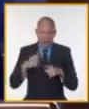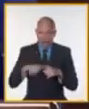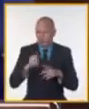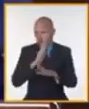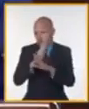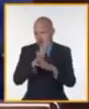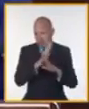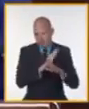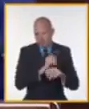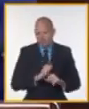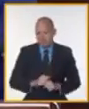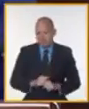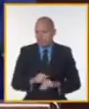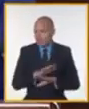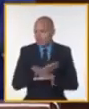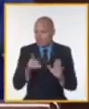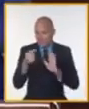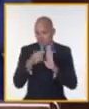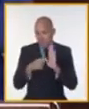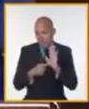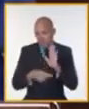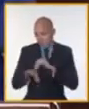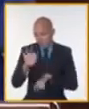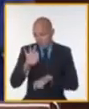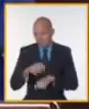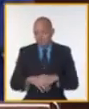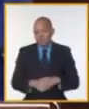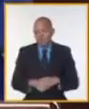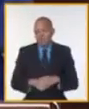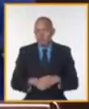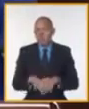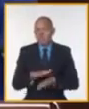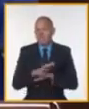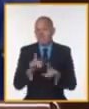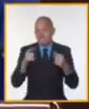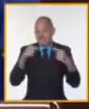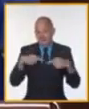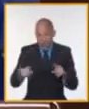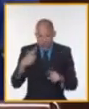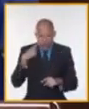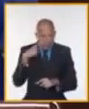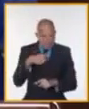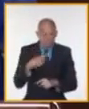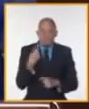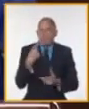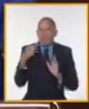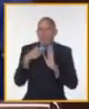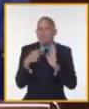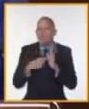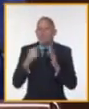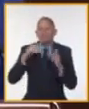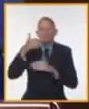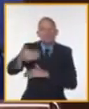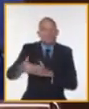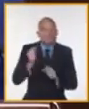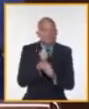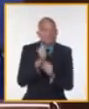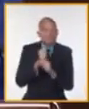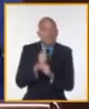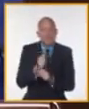Como resultado de este análisis, se identificaron 100 proyecciones y para implementar las